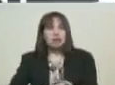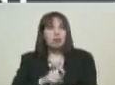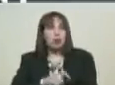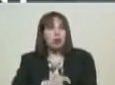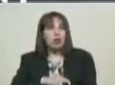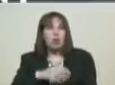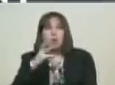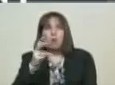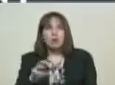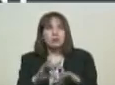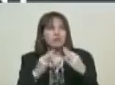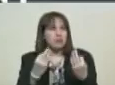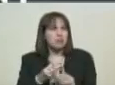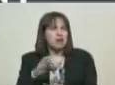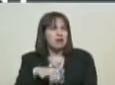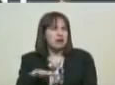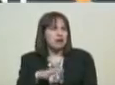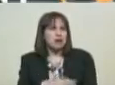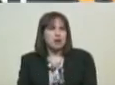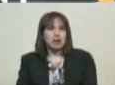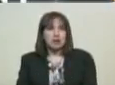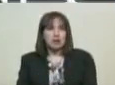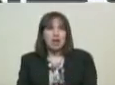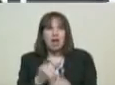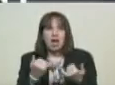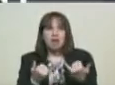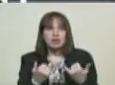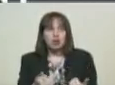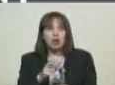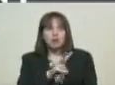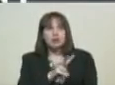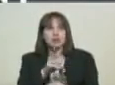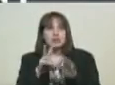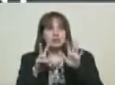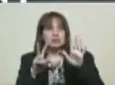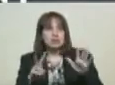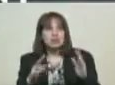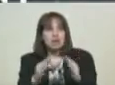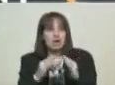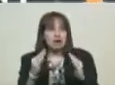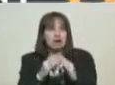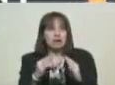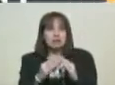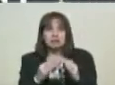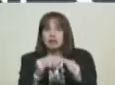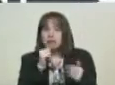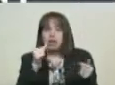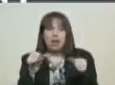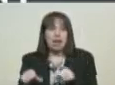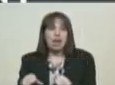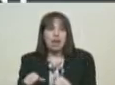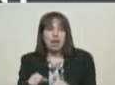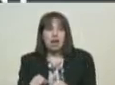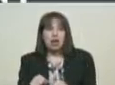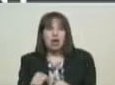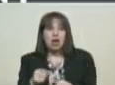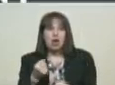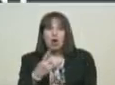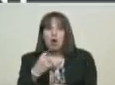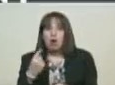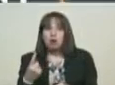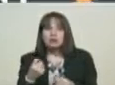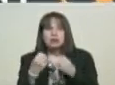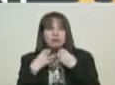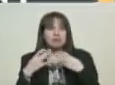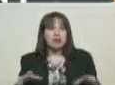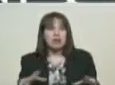pero ¿cuántas familias son? Sí, hasta ahorita tenemos 27 casas afectadas, de las cuales 11 son de pérdida total, las demás no,